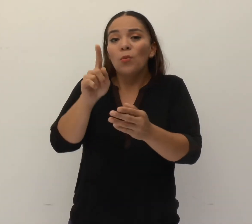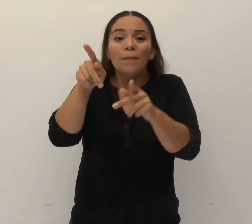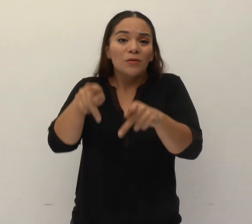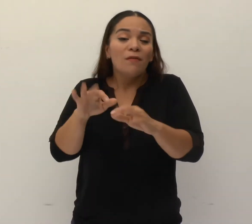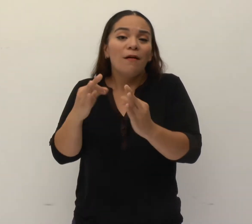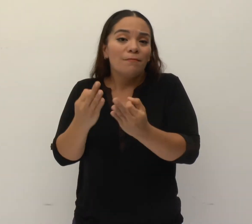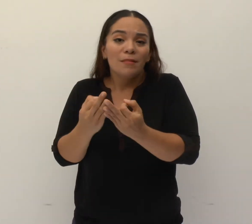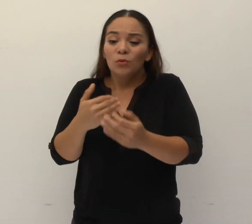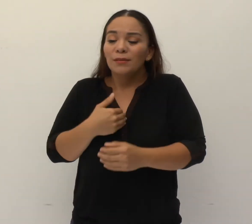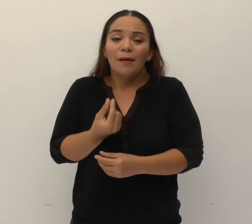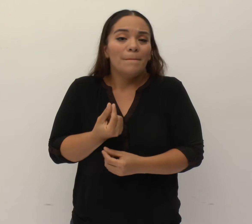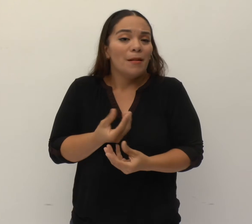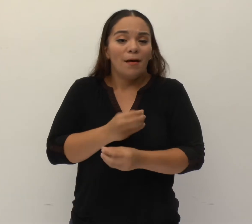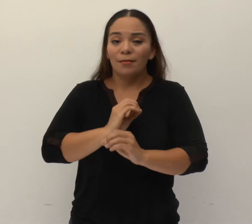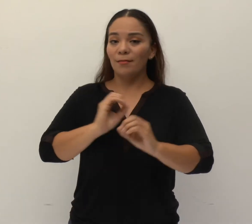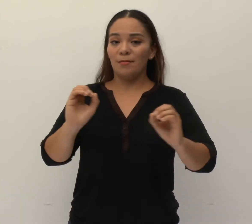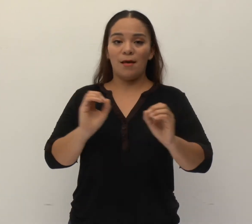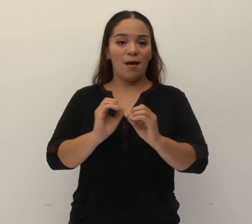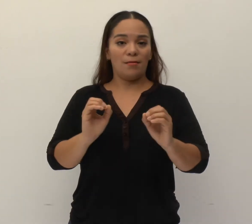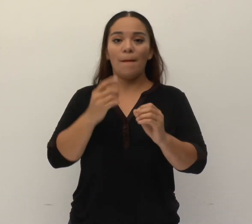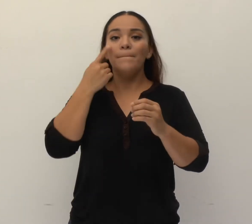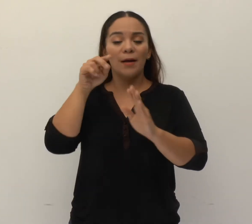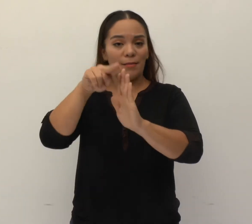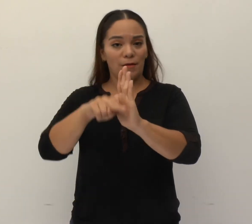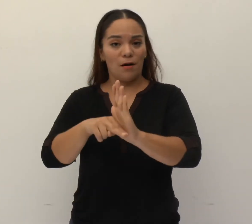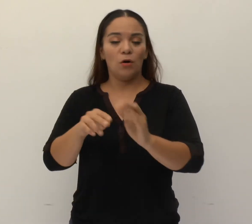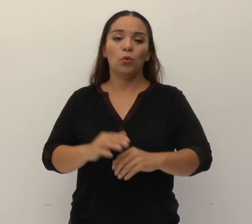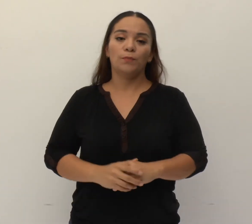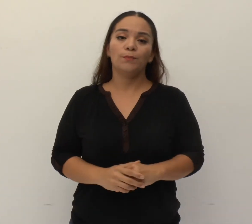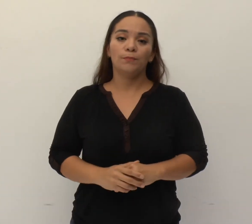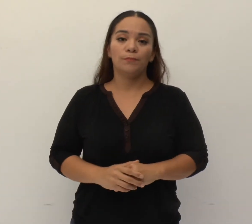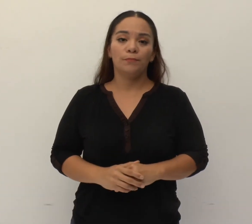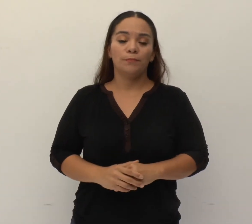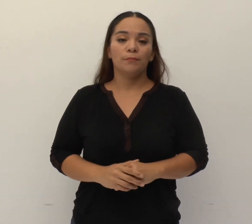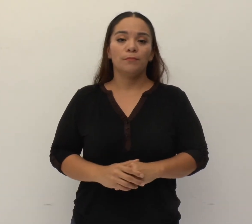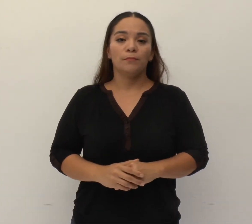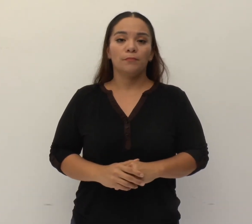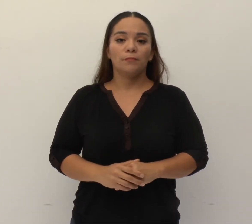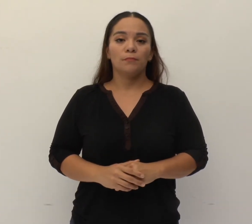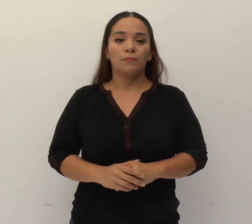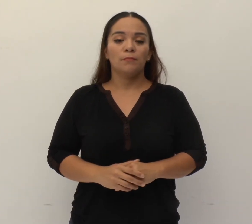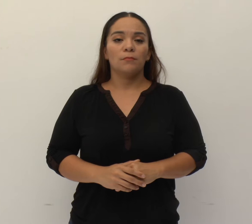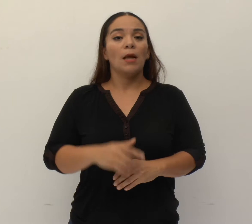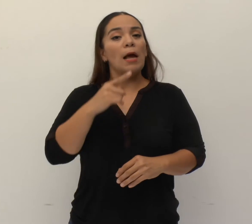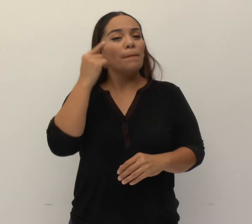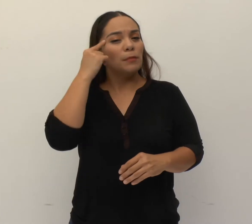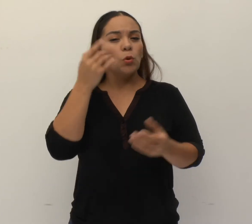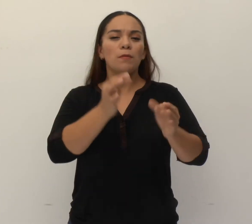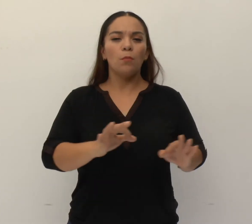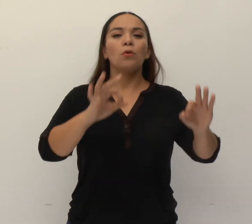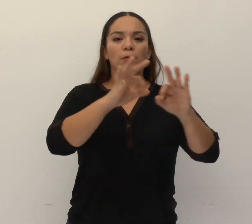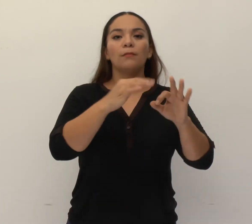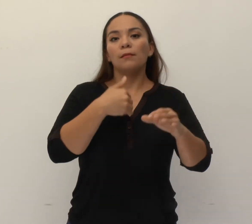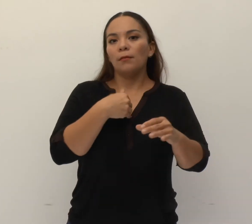un familiar y no tenía ni un cinco para enterrarlo. Él creyó que era conveniente